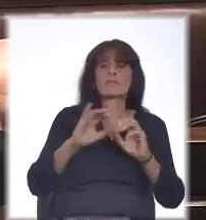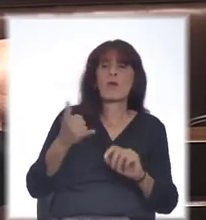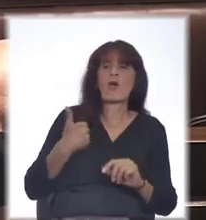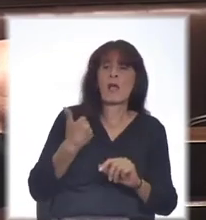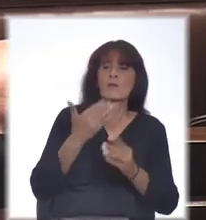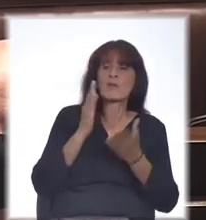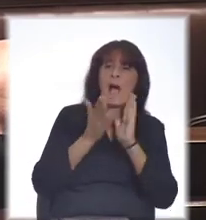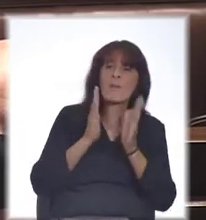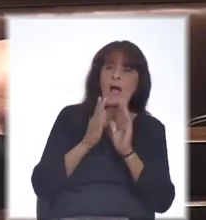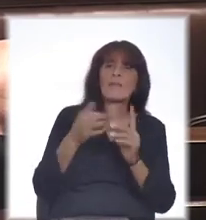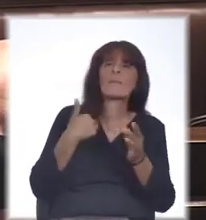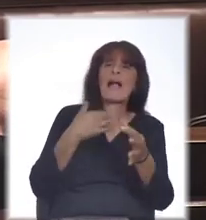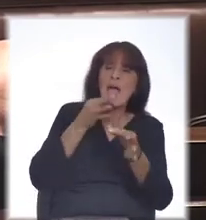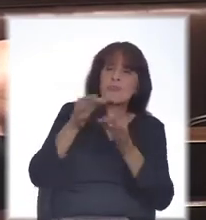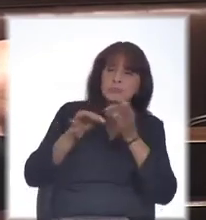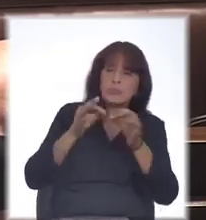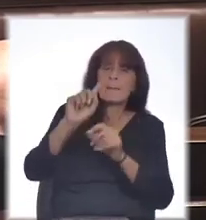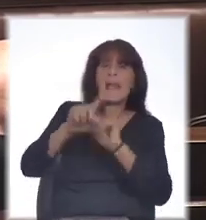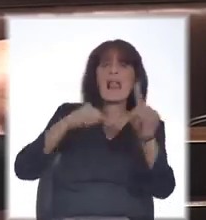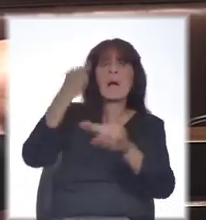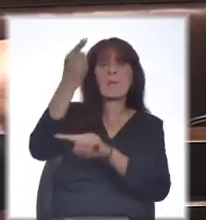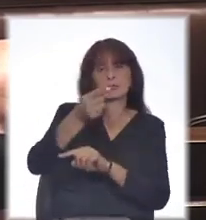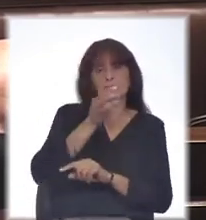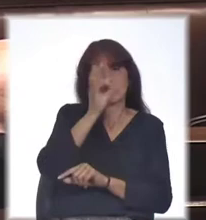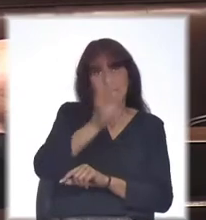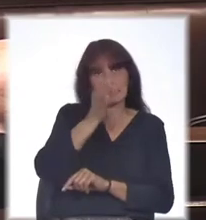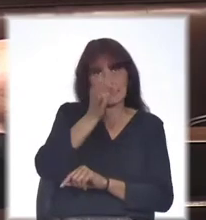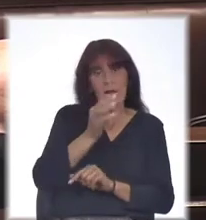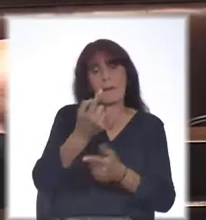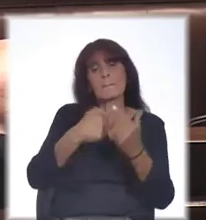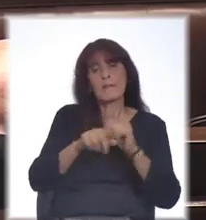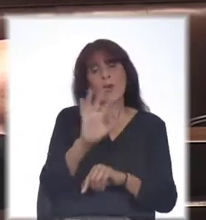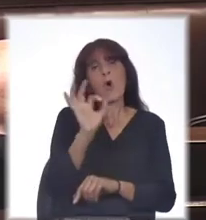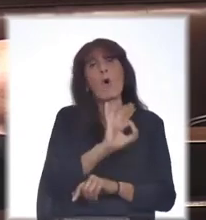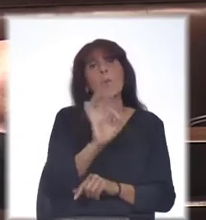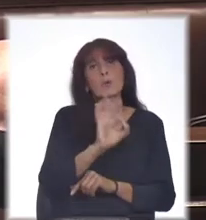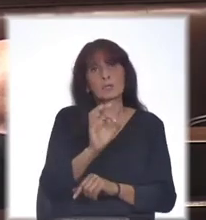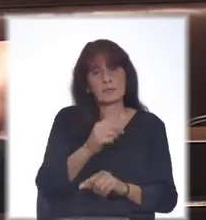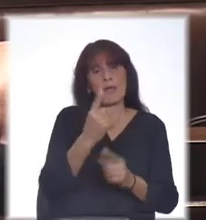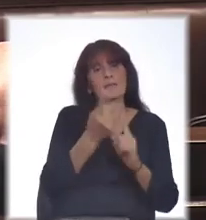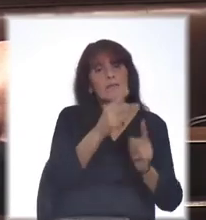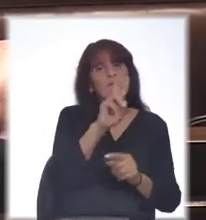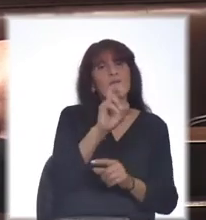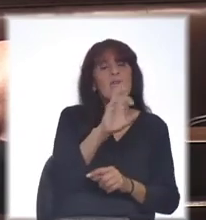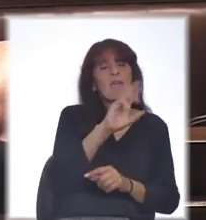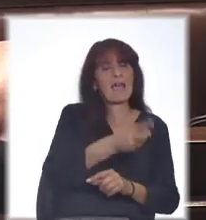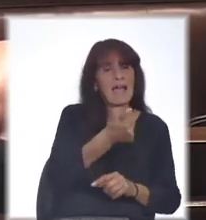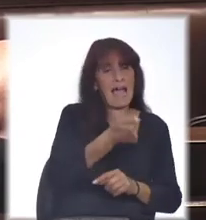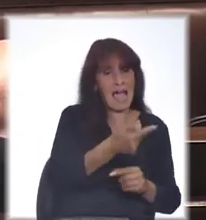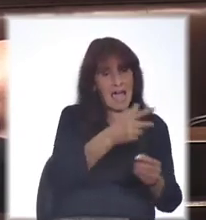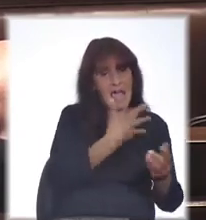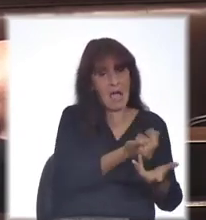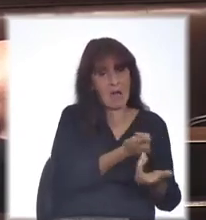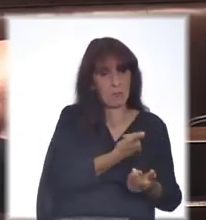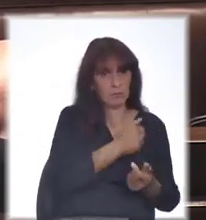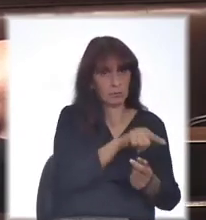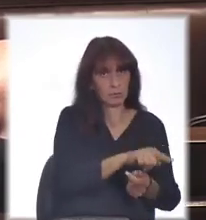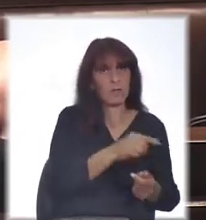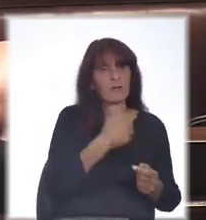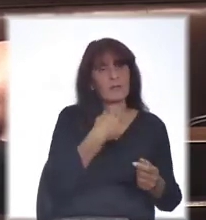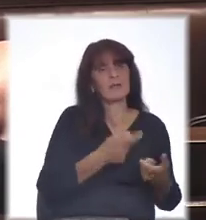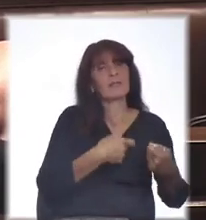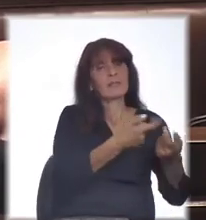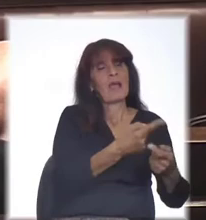abogada para darle instrucciones de su próxima charla. Pero también en alguna oportunidad fue José Luis Veiga, su compañero del Partido Demócrata Cristiano, el que le pasaba